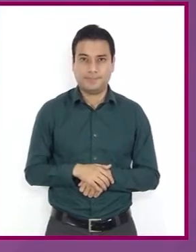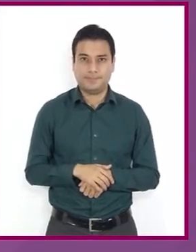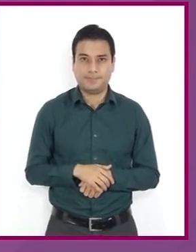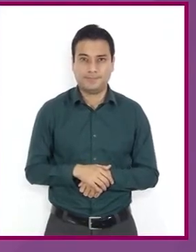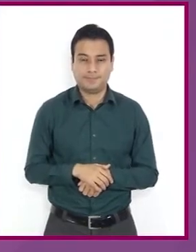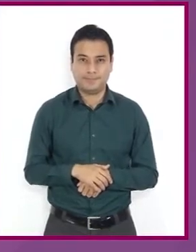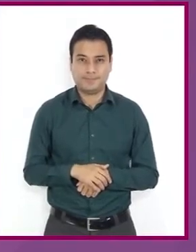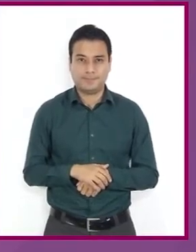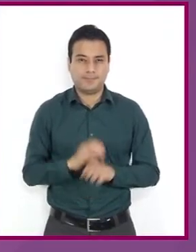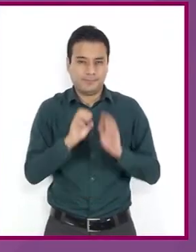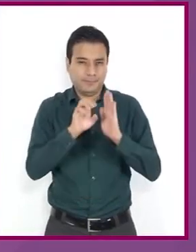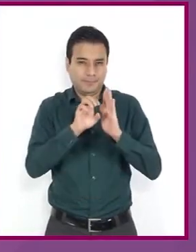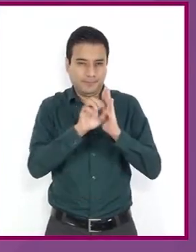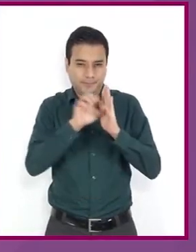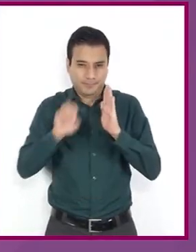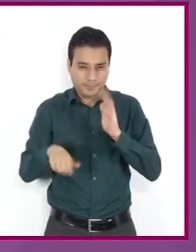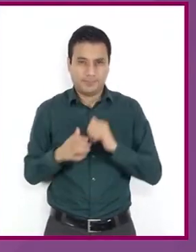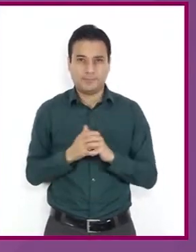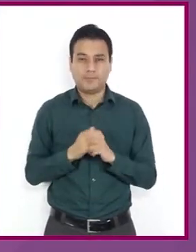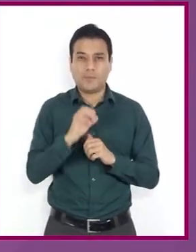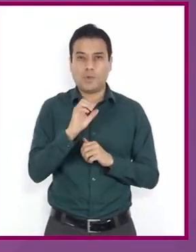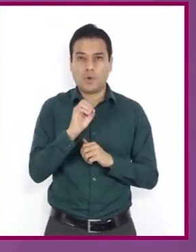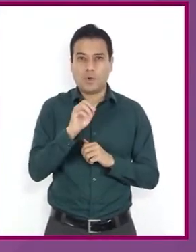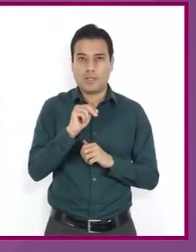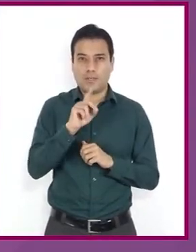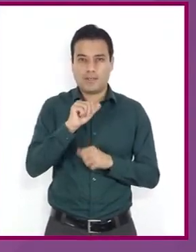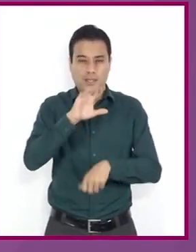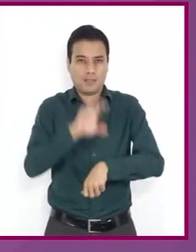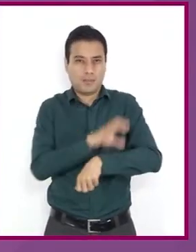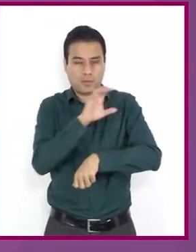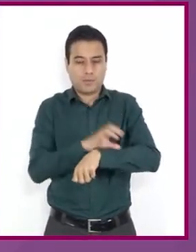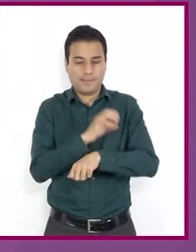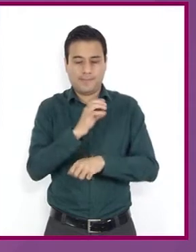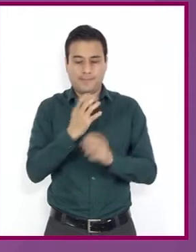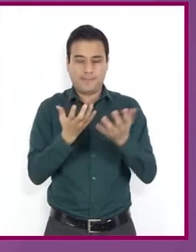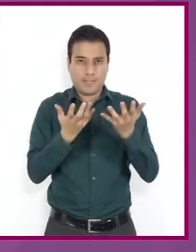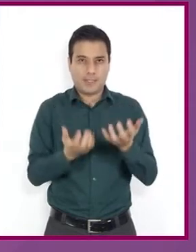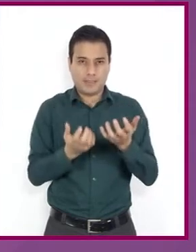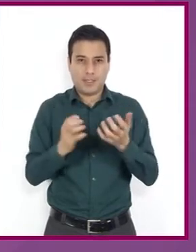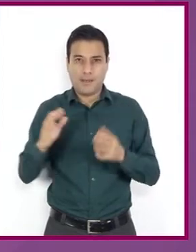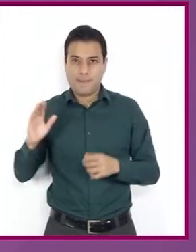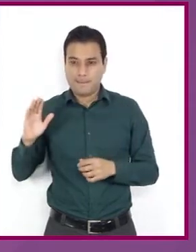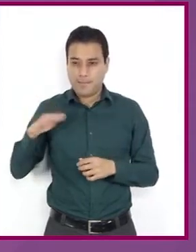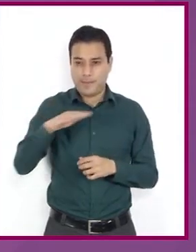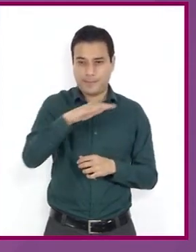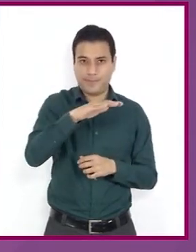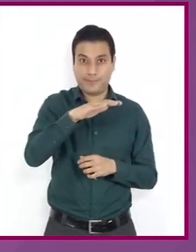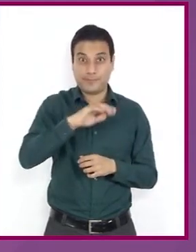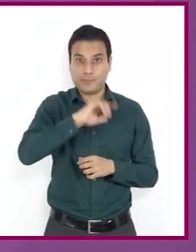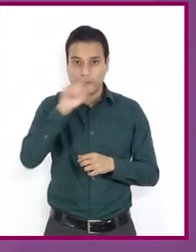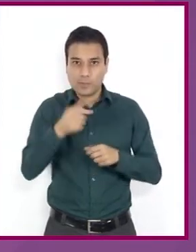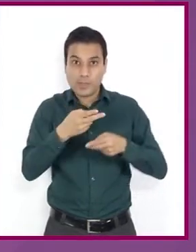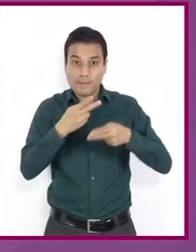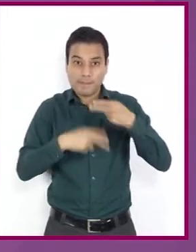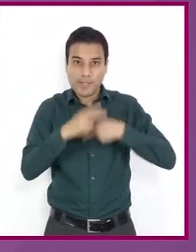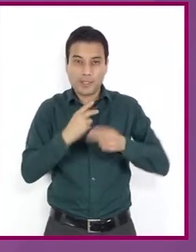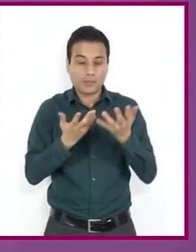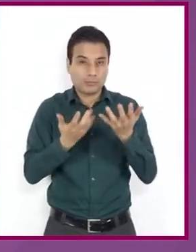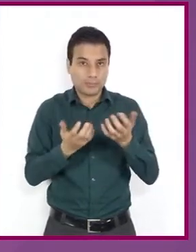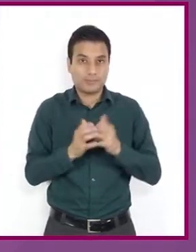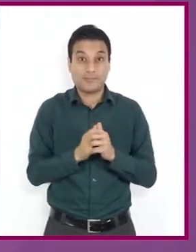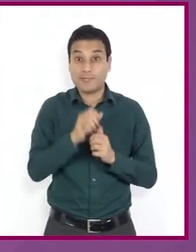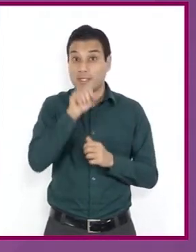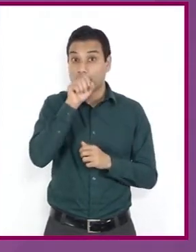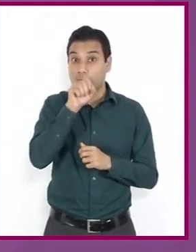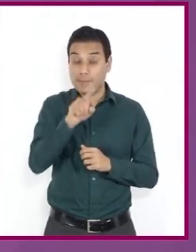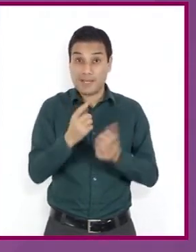Cuando una onda electromagnética se propaga, el campo eléctrico variable produce un campo magnético y el campo